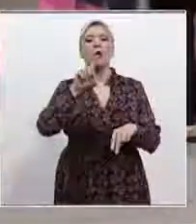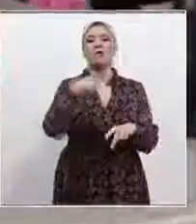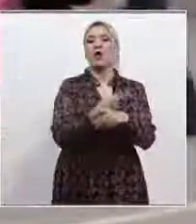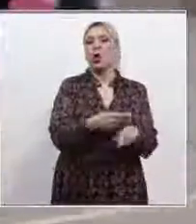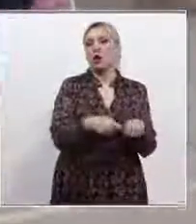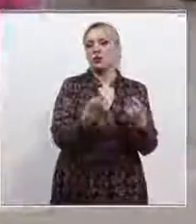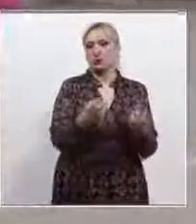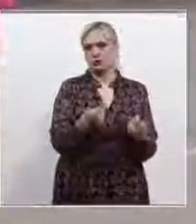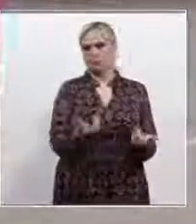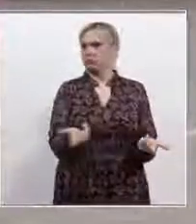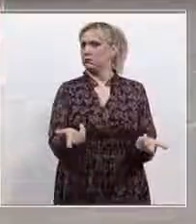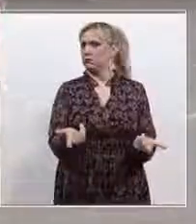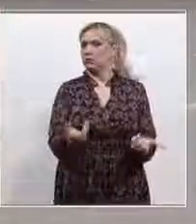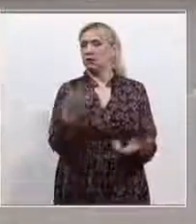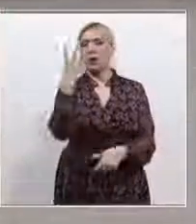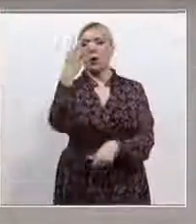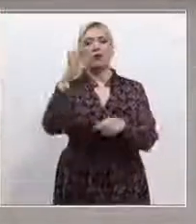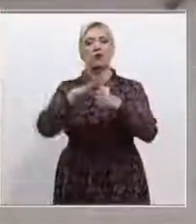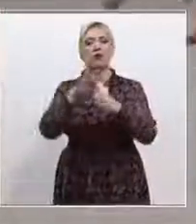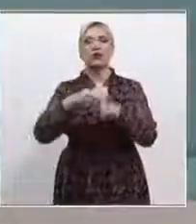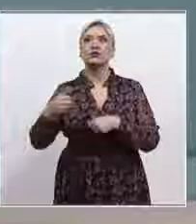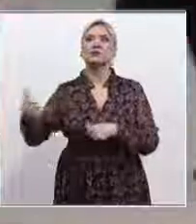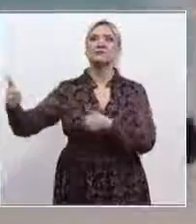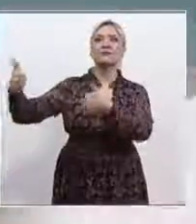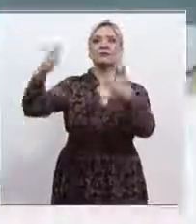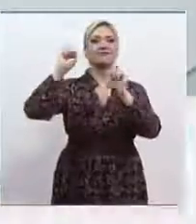mayoría de 4 votos.